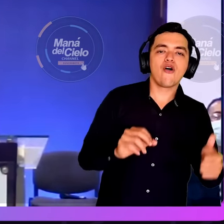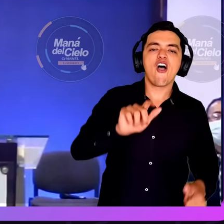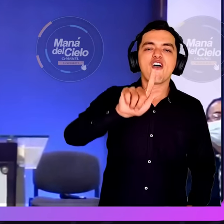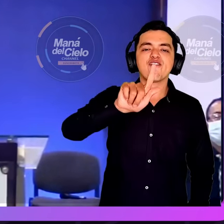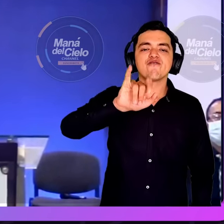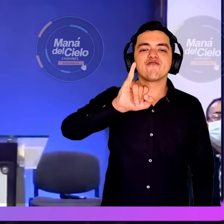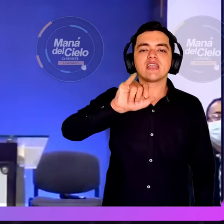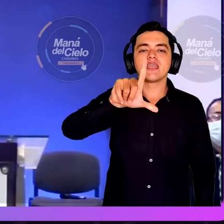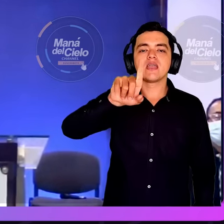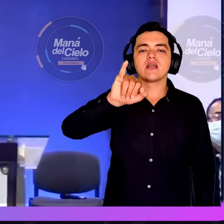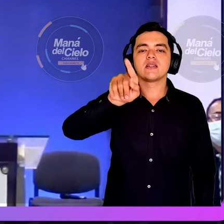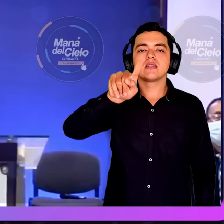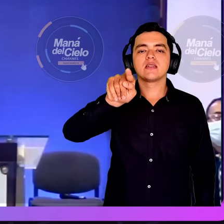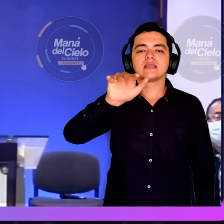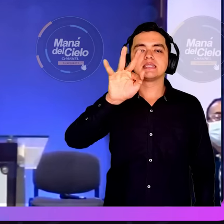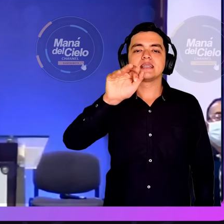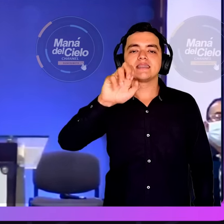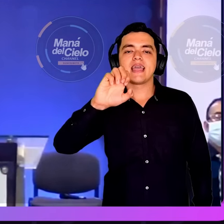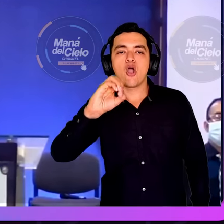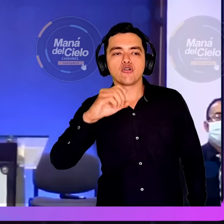Sí, Pablo.